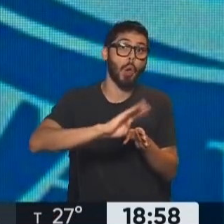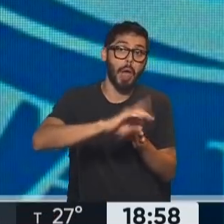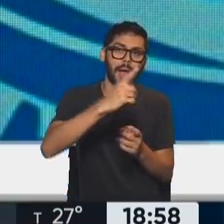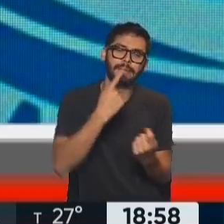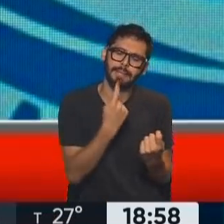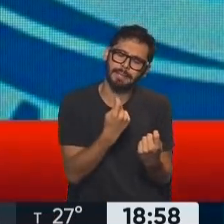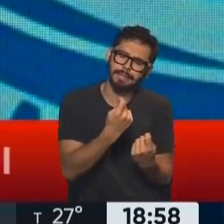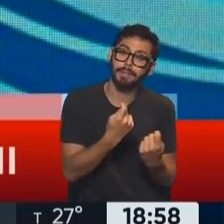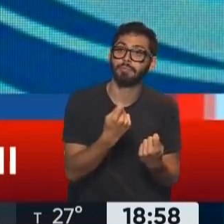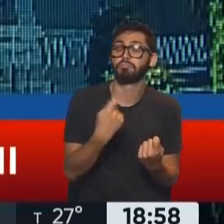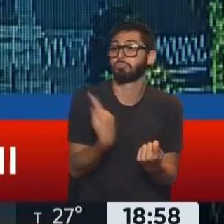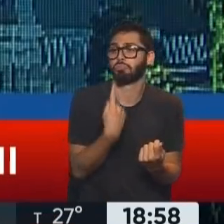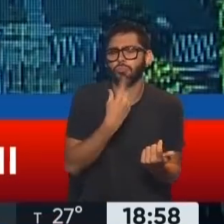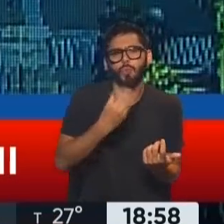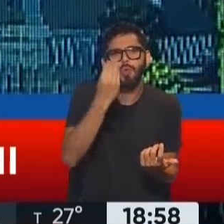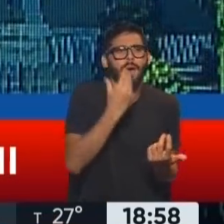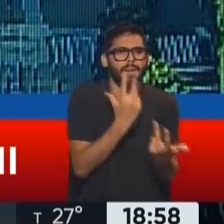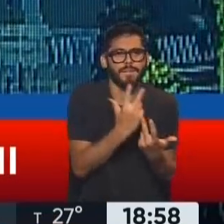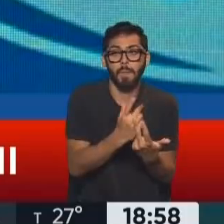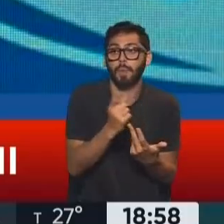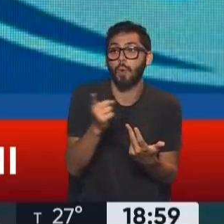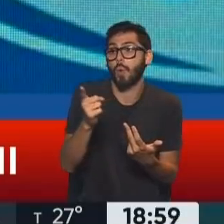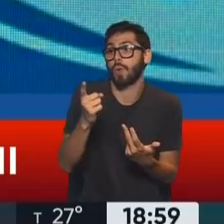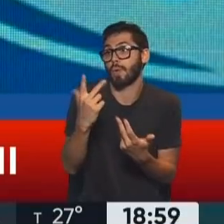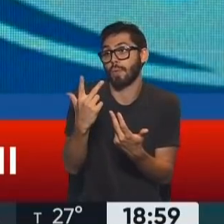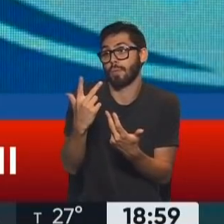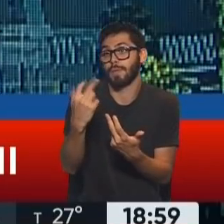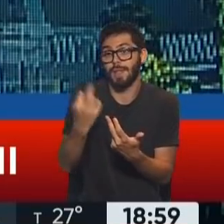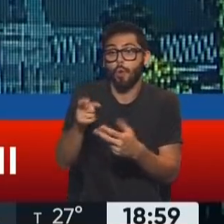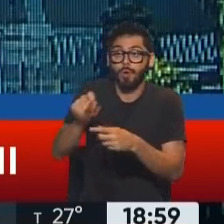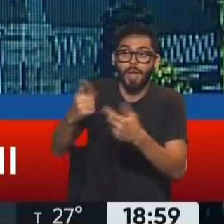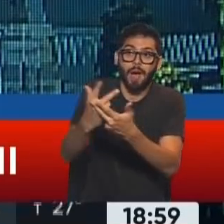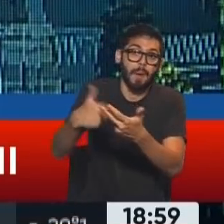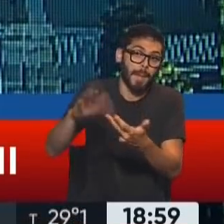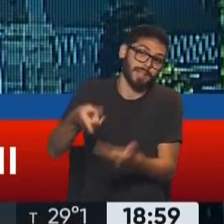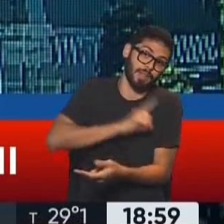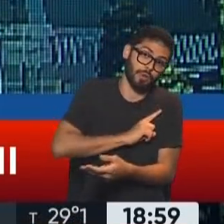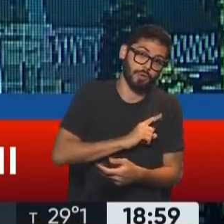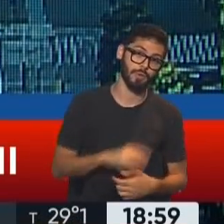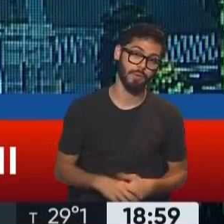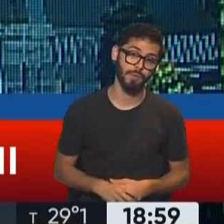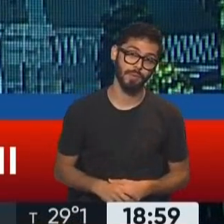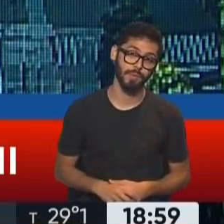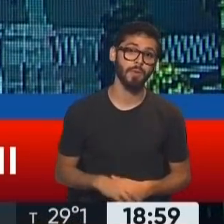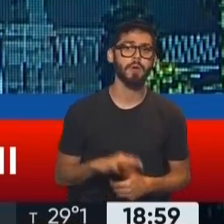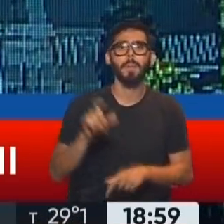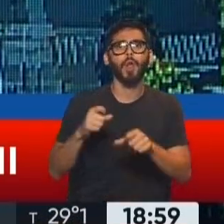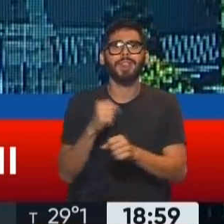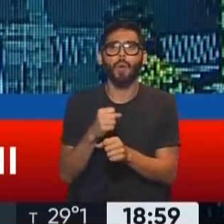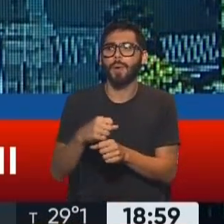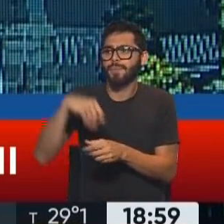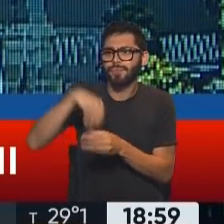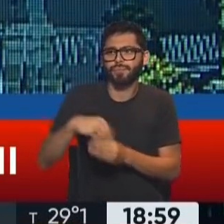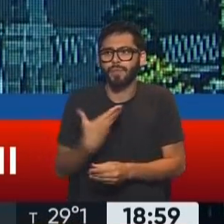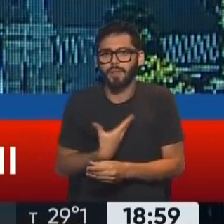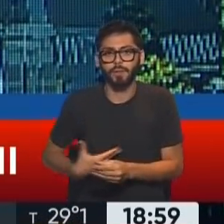nosotros hablamos a menudo, pero para ustedes debe ser mucho más recurrente que para nosotros. Para todos los que trabajamos en el Estado, te diría sobre todo desde